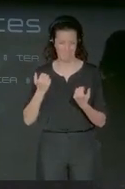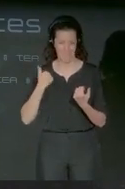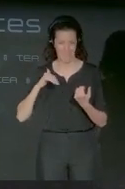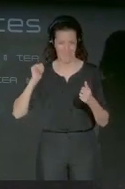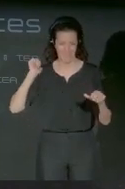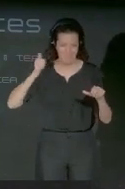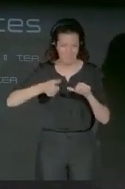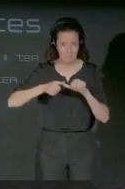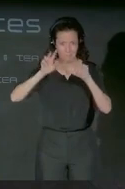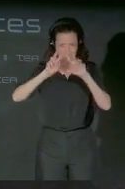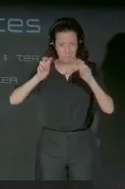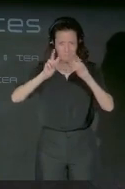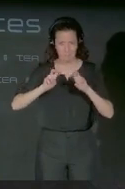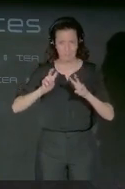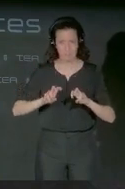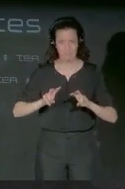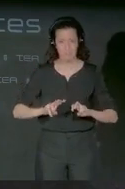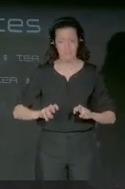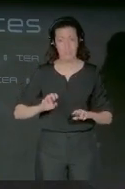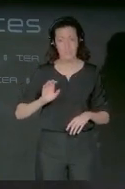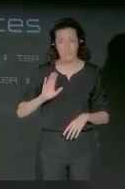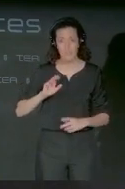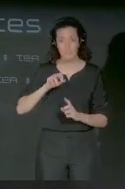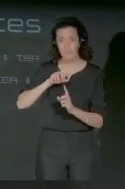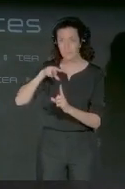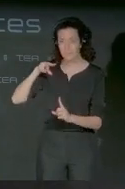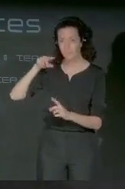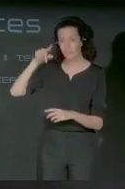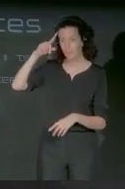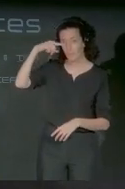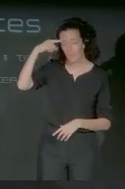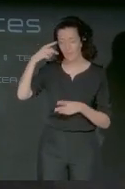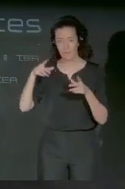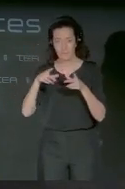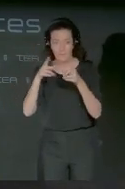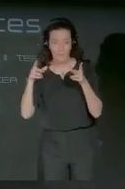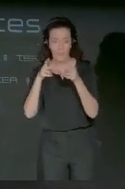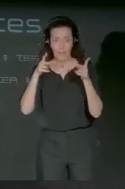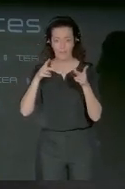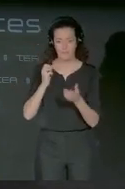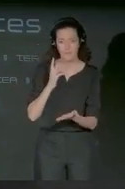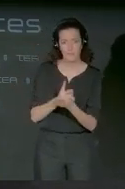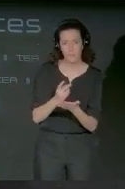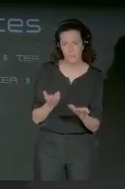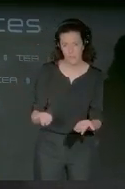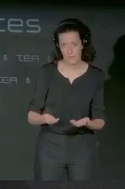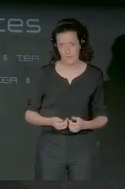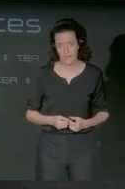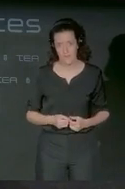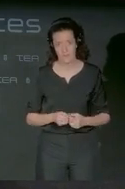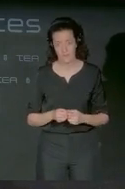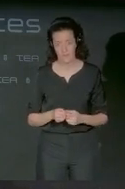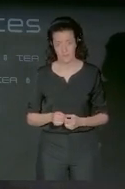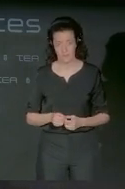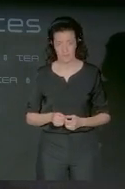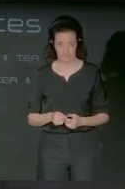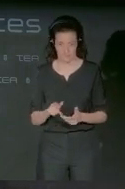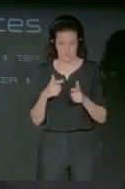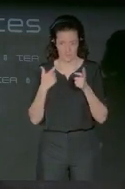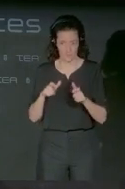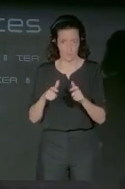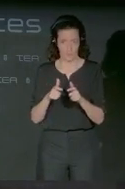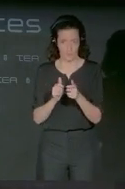también más allá desde el punto de vista cultural y social, los desafíos que enfrenta también el sector y que creo